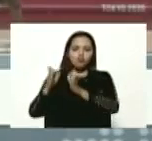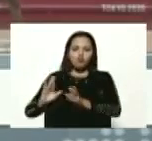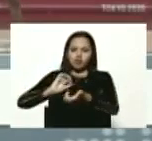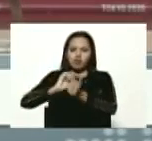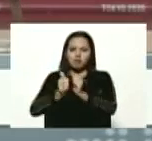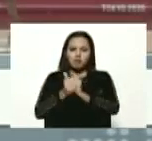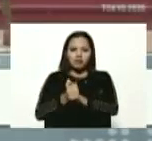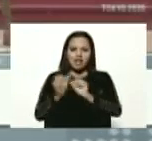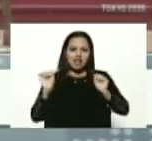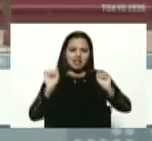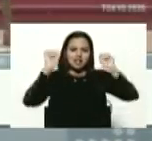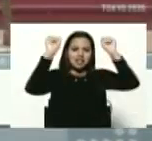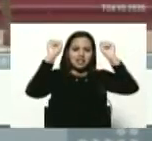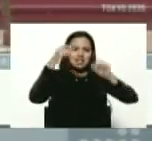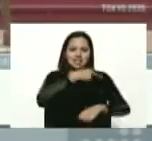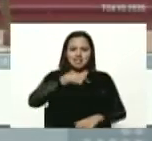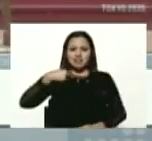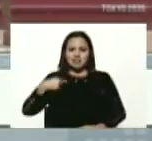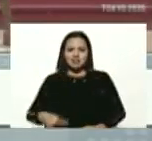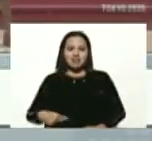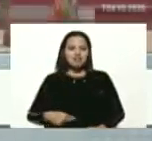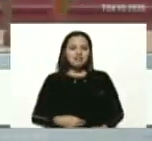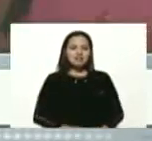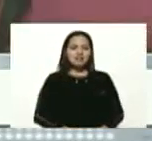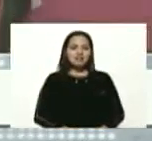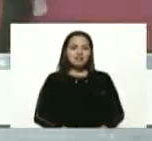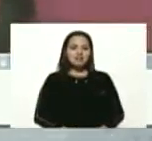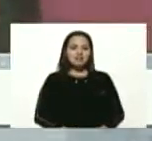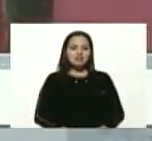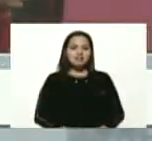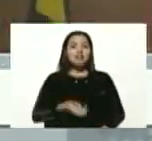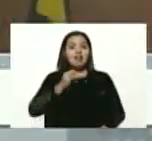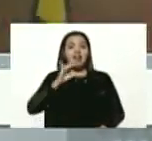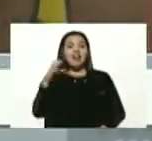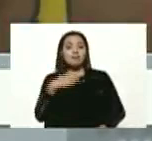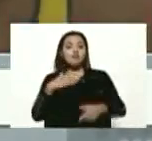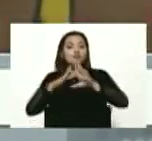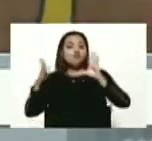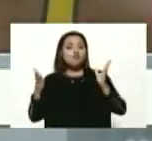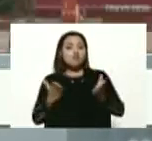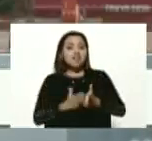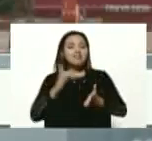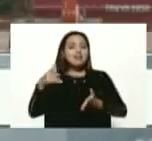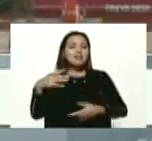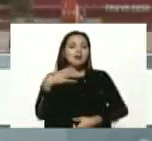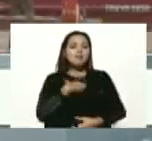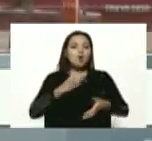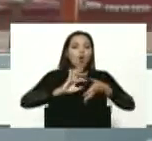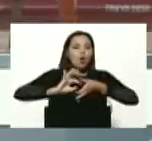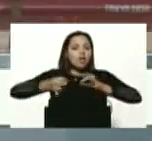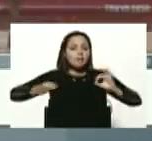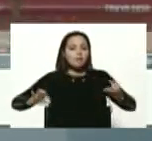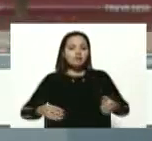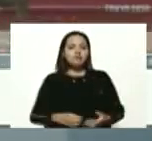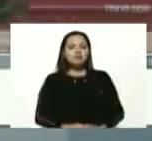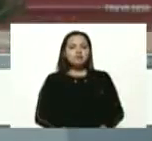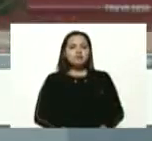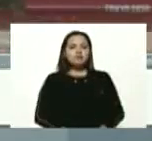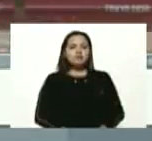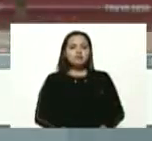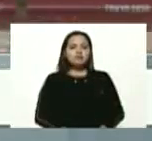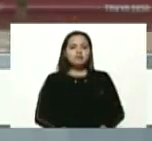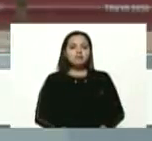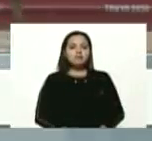un levantador de pesas chino, que es campeón mundial y campeón olímpico. Y él lo